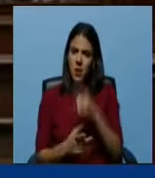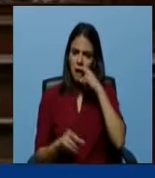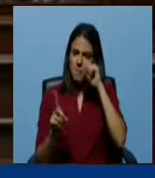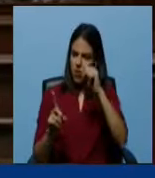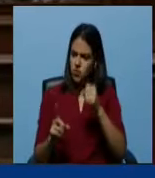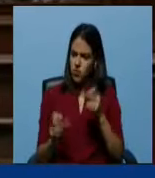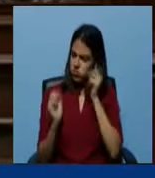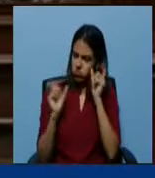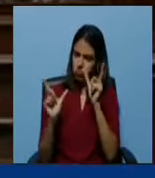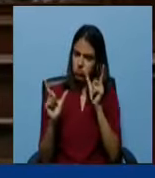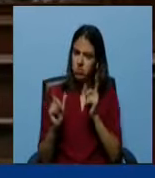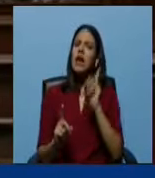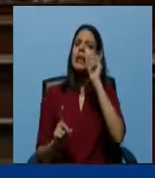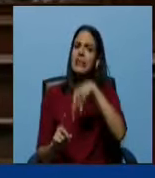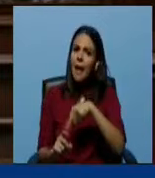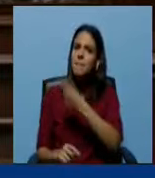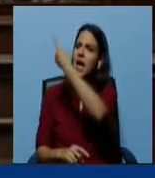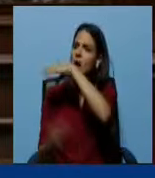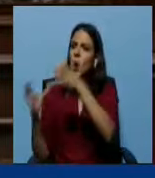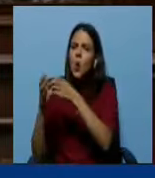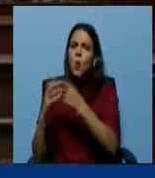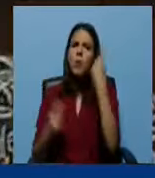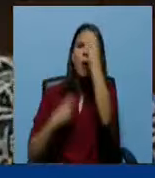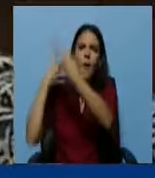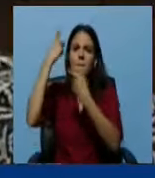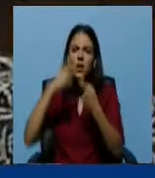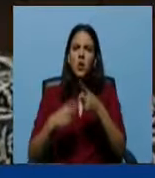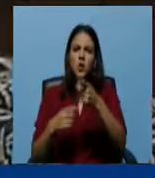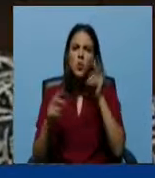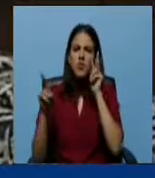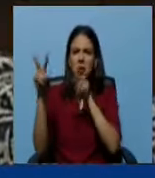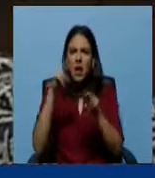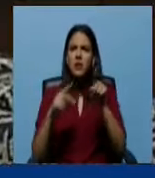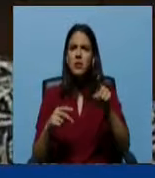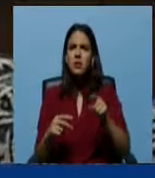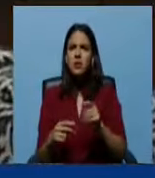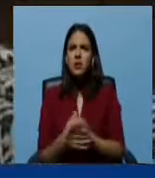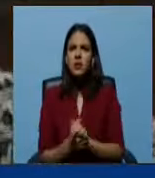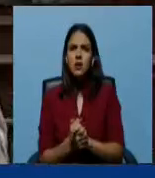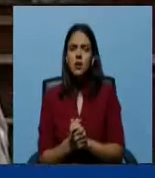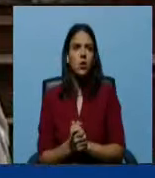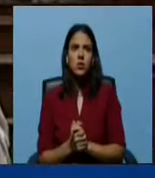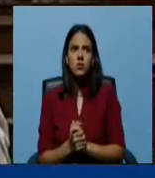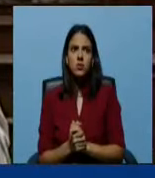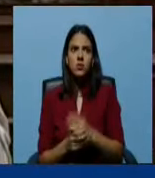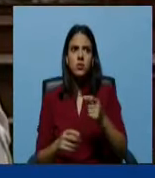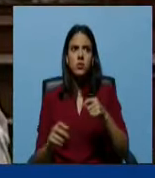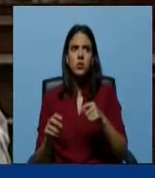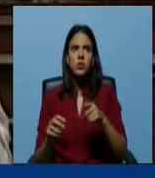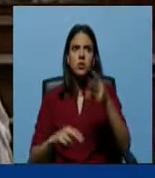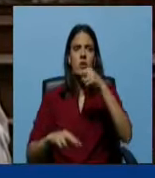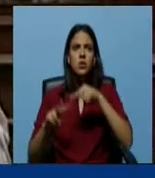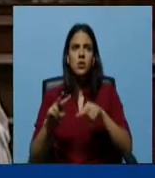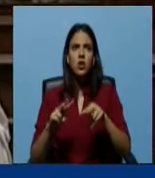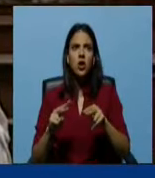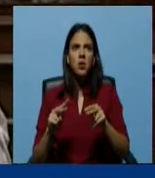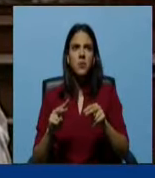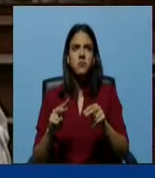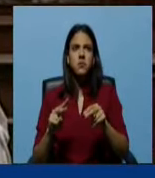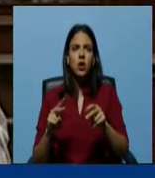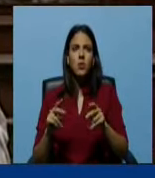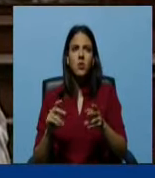También me preguntaron si tú tenías ropa, porque te ven que está una ropita ahí. Mi hermana